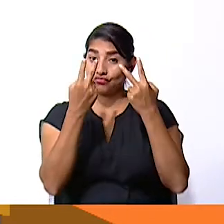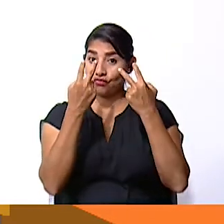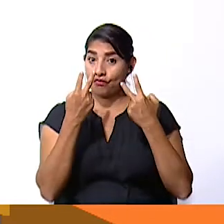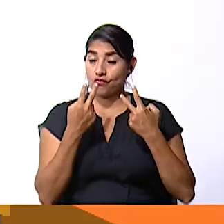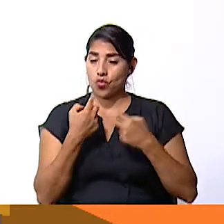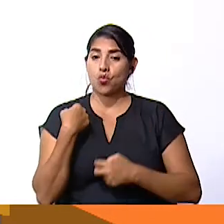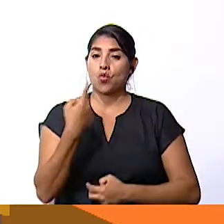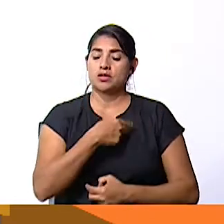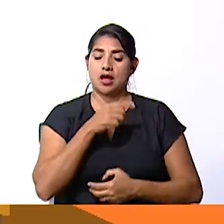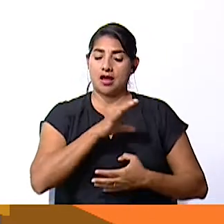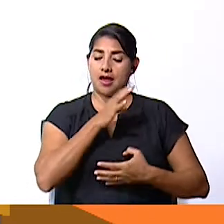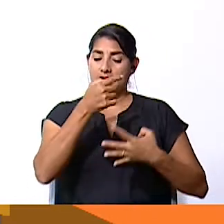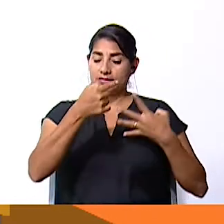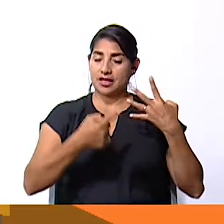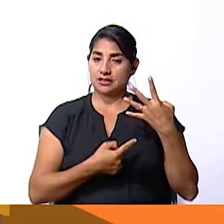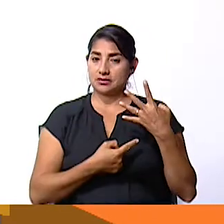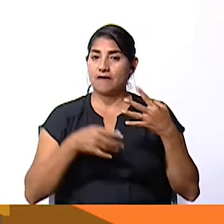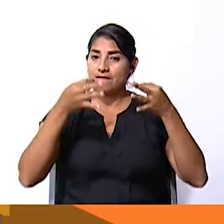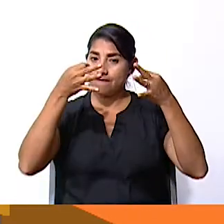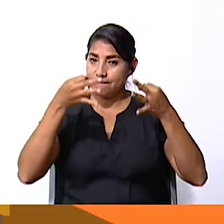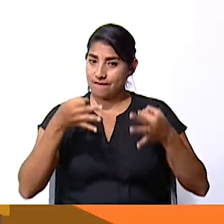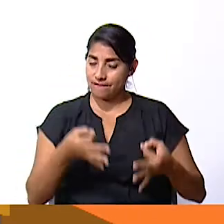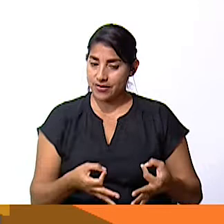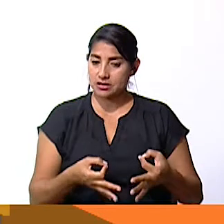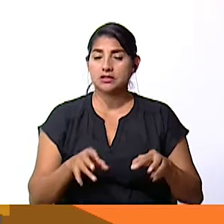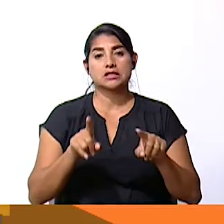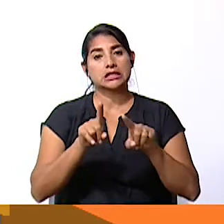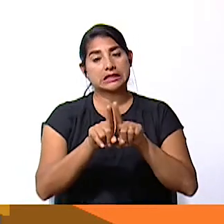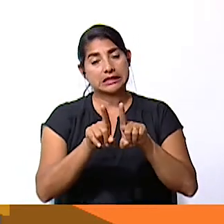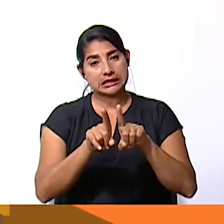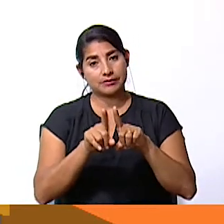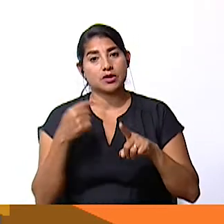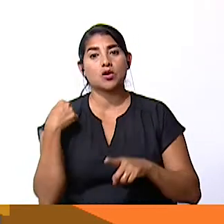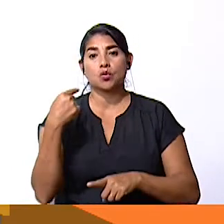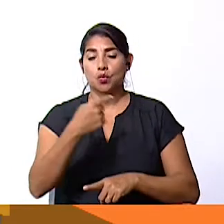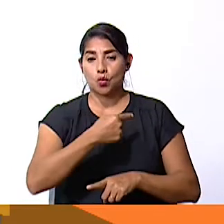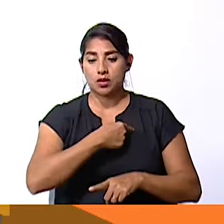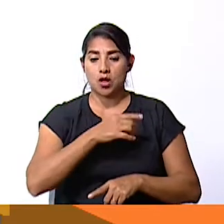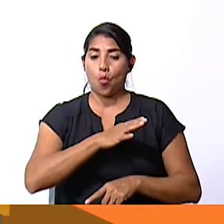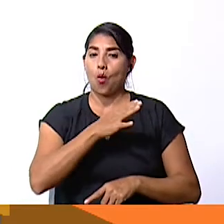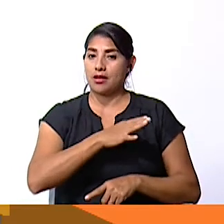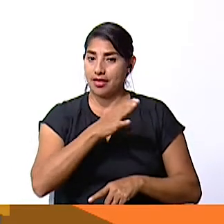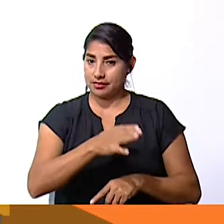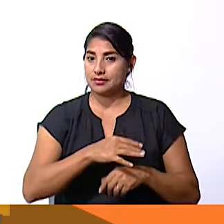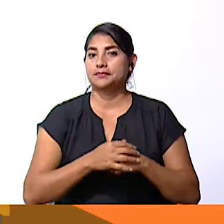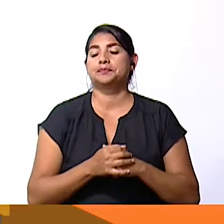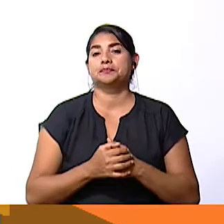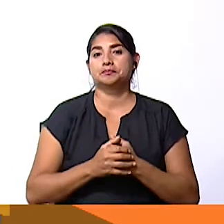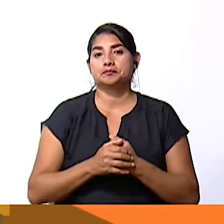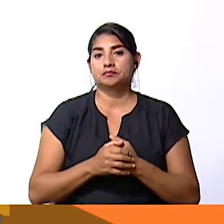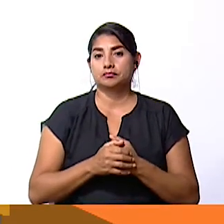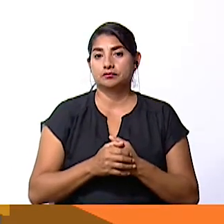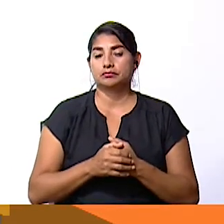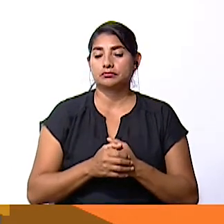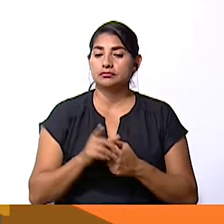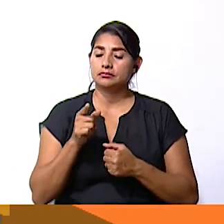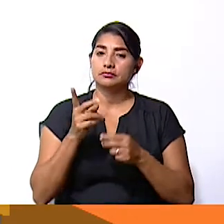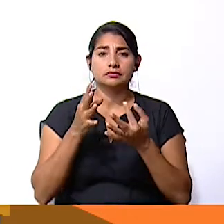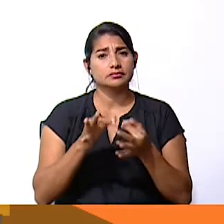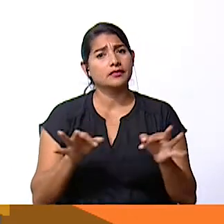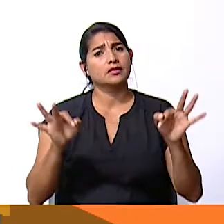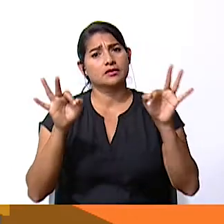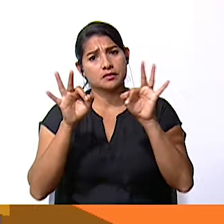nuestras características físicas y reconocer nuestras cualidades. Es